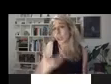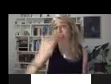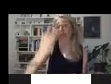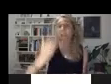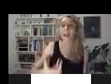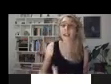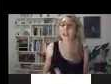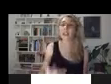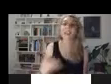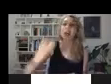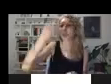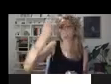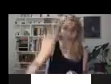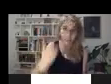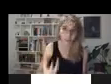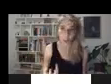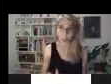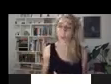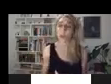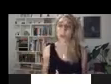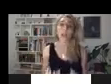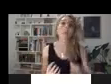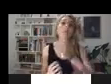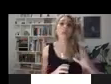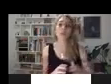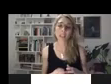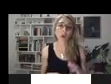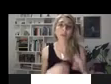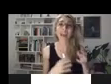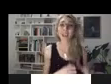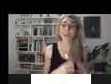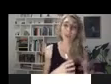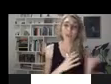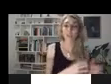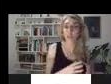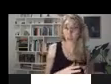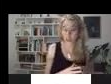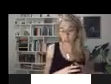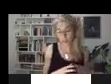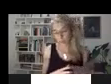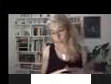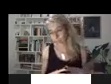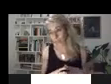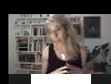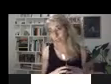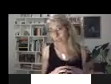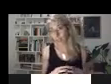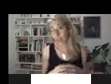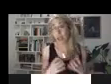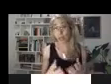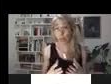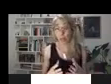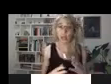nuestro caso, de la identidad argentina, de nuestro patrimonio cultural. Muchas veces los mecanismos de adquisiciones de parte de